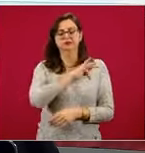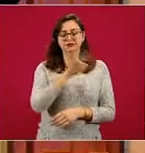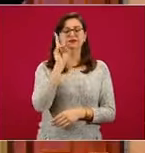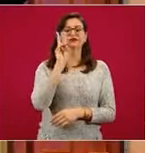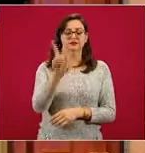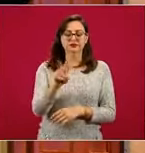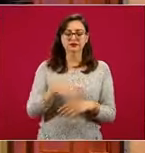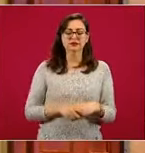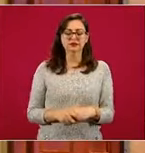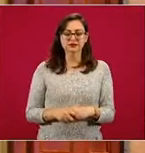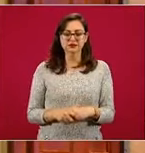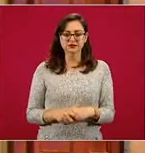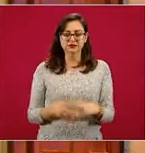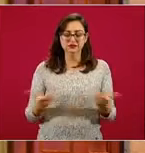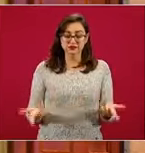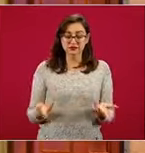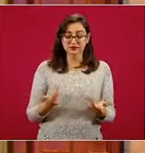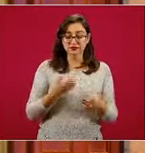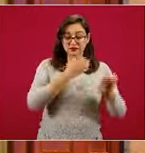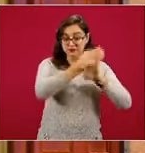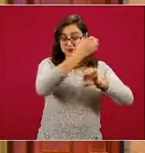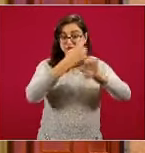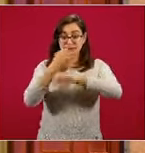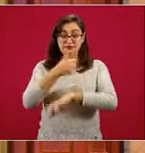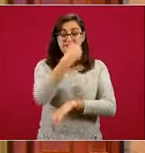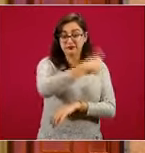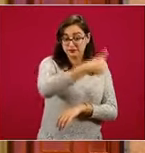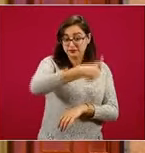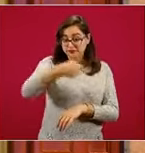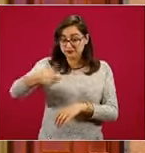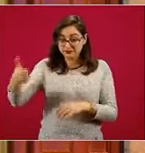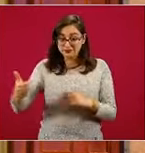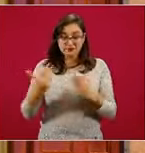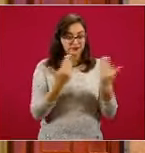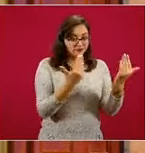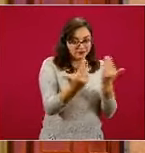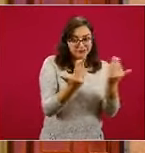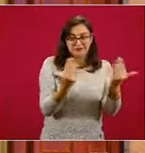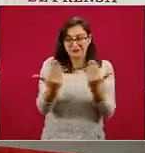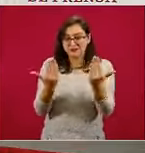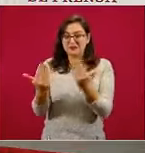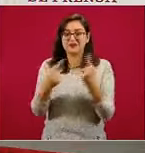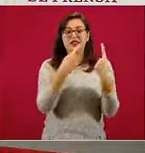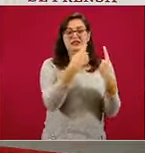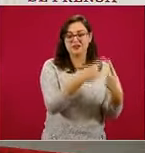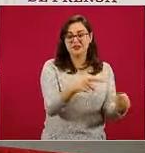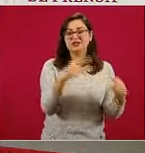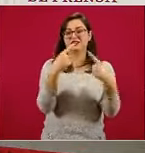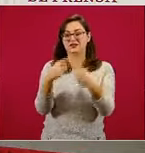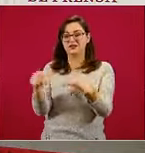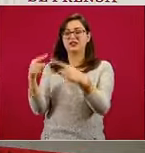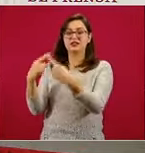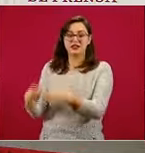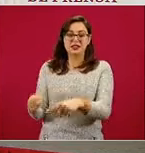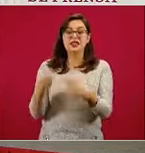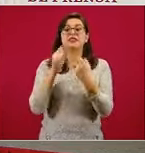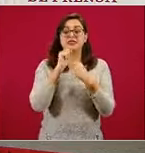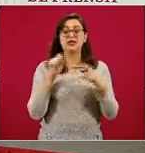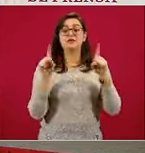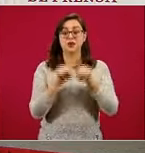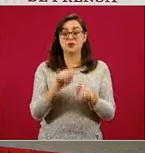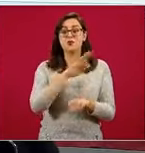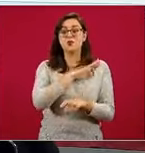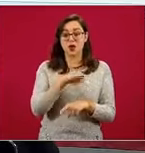o vemos ya cada una de las entidades federativas, pues también nos vamos a percatar que las entidades que están por encima